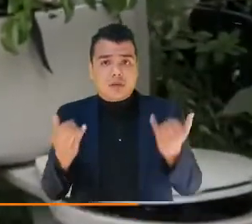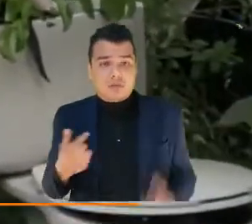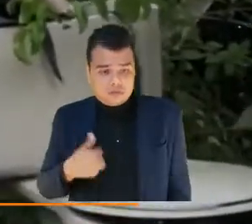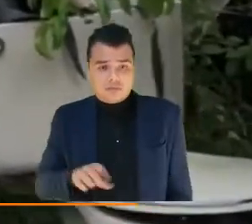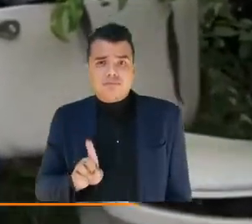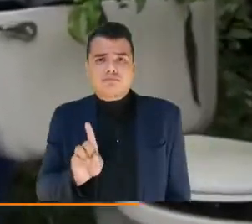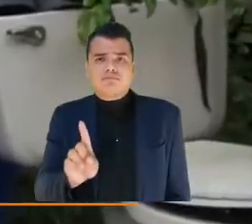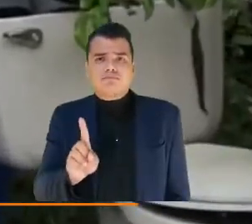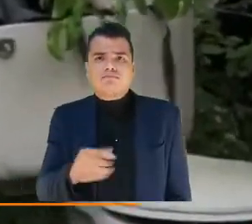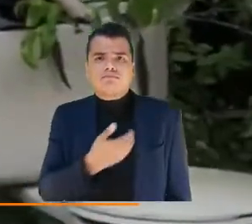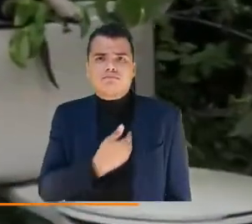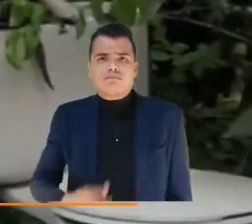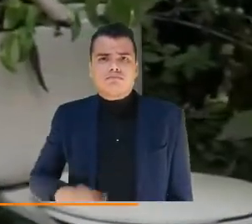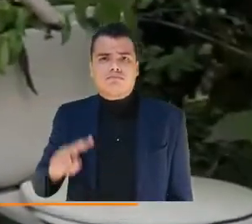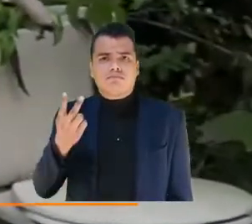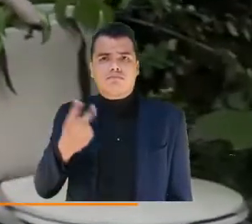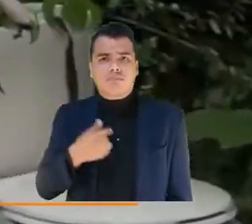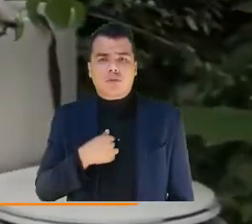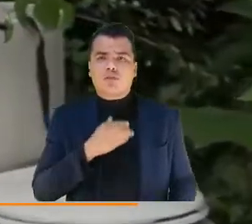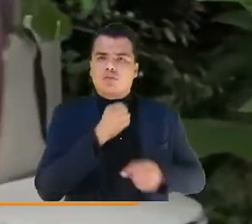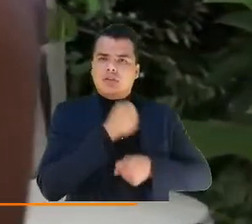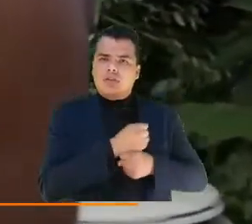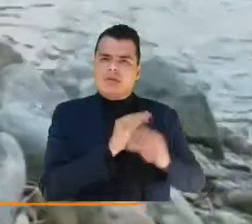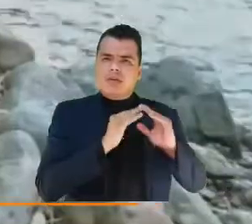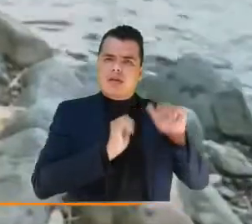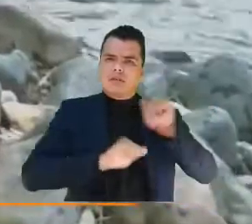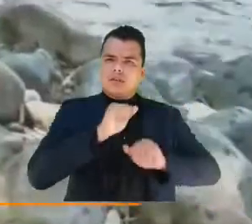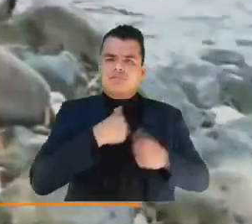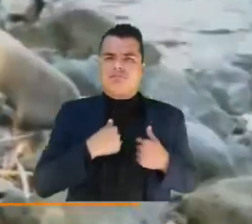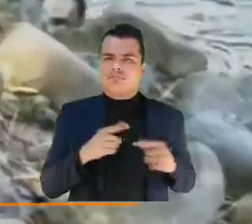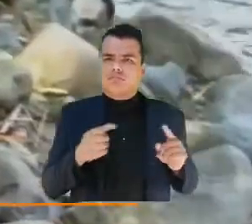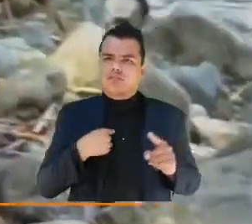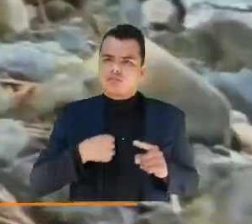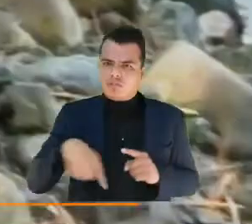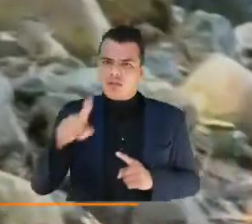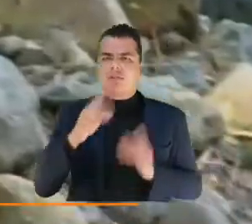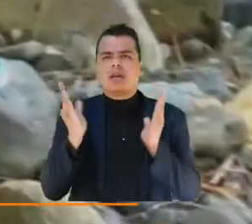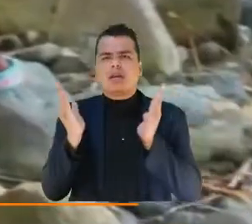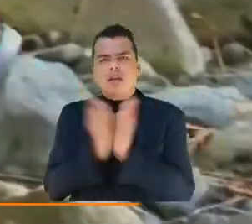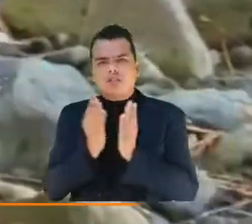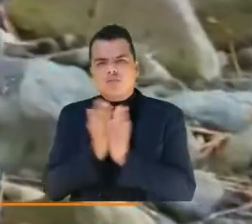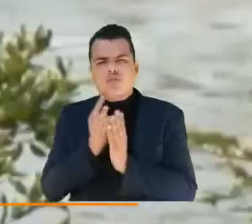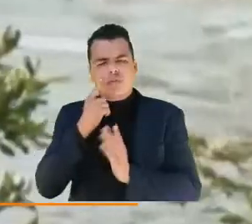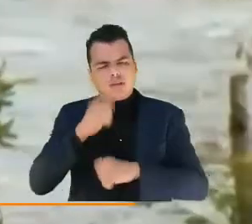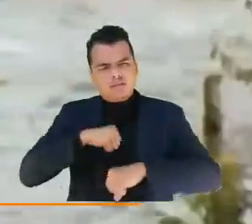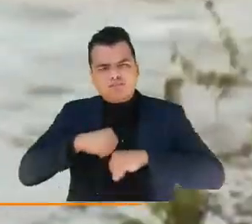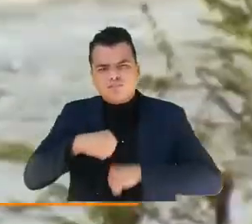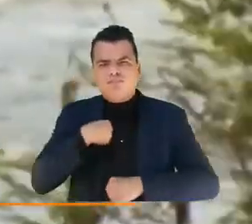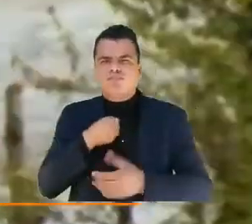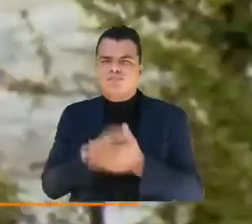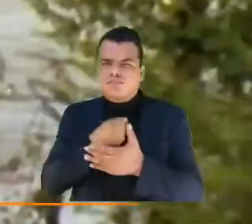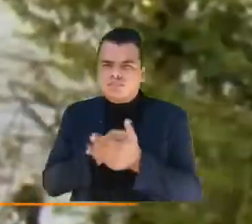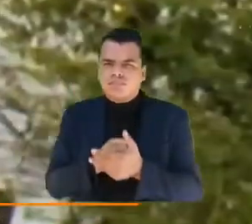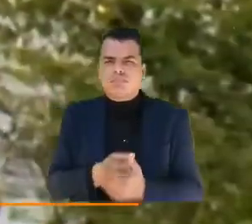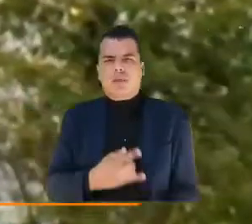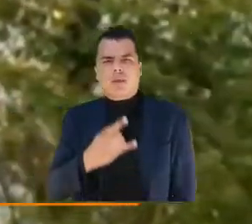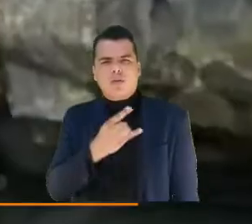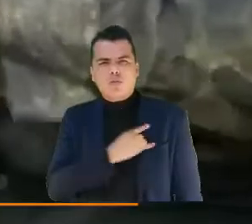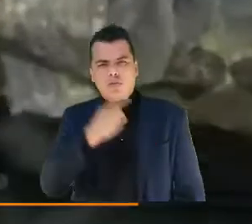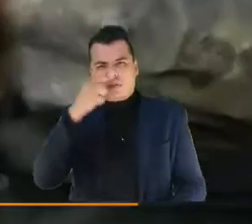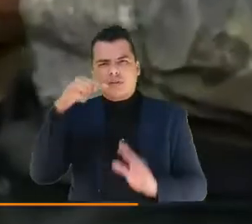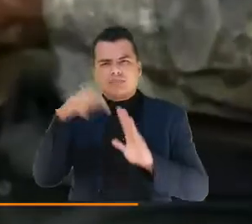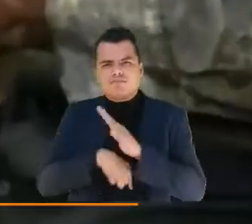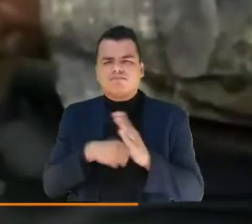atreví a salir de una casa de familia, a decir yo voy a estudiar, voy a prepararme, voy a